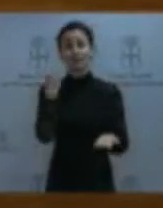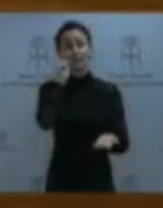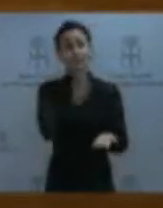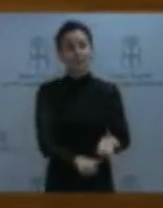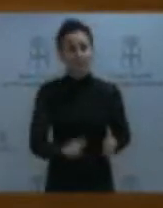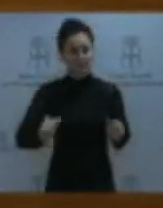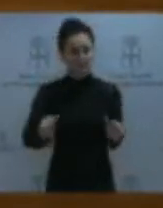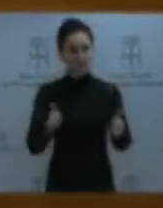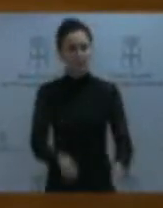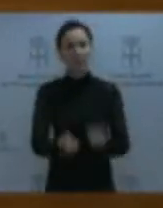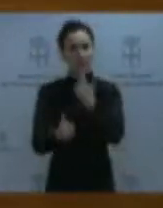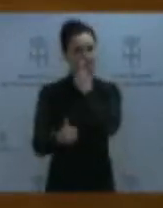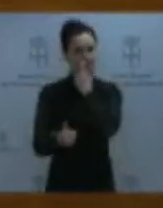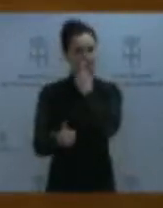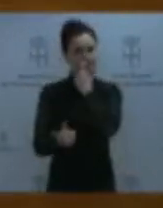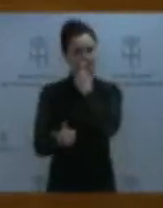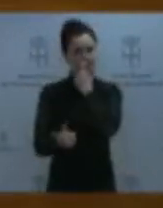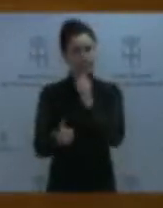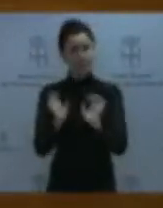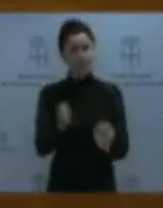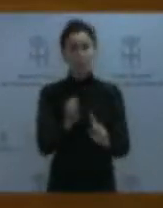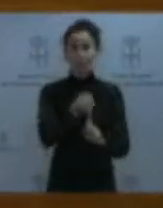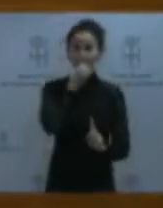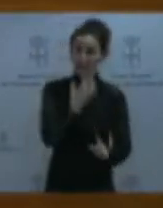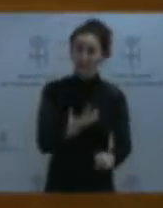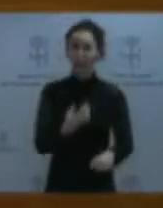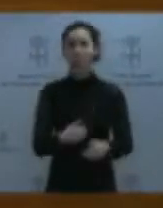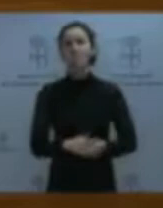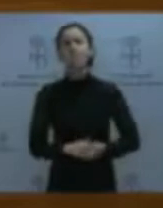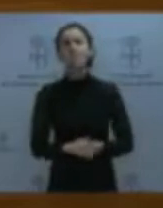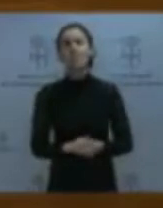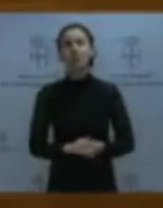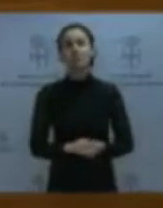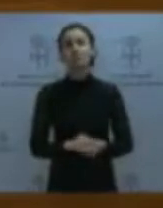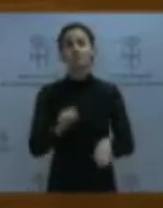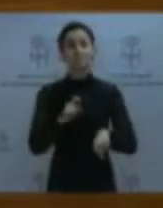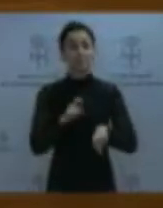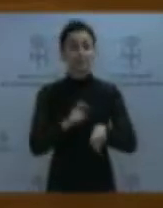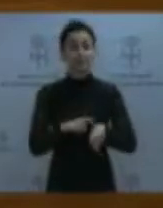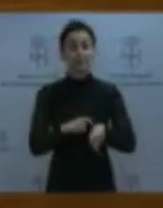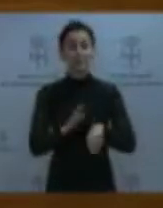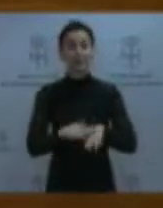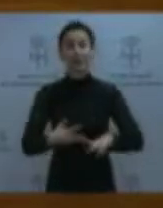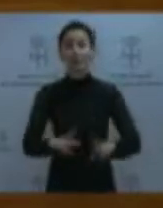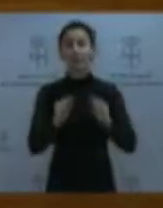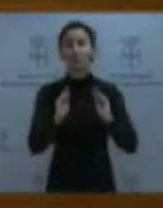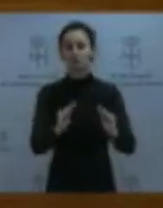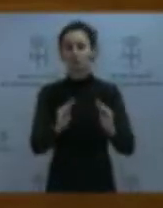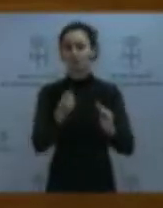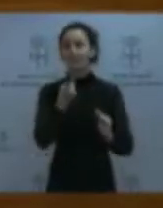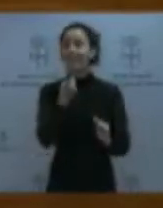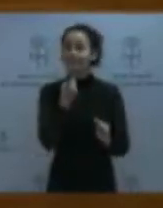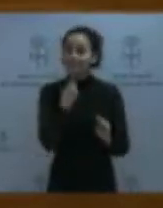comenzó con una reflexión acertada acerca del tiempo que le queda, que utilizó el plural